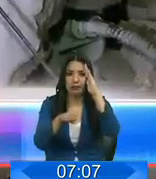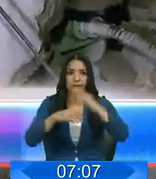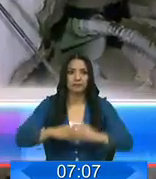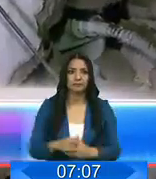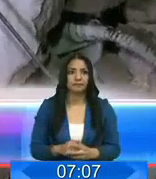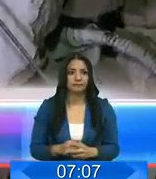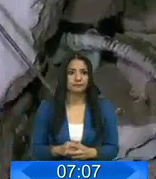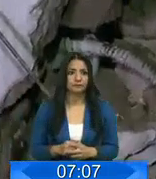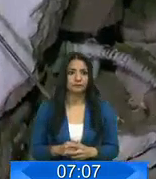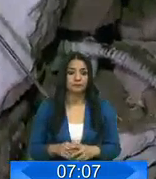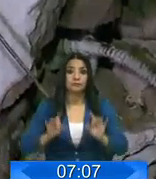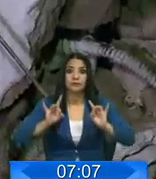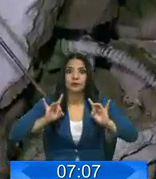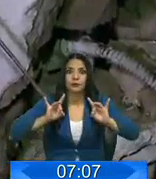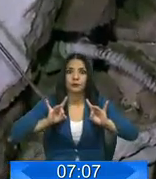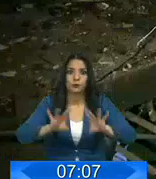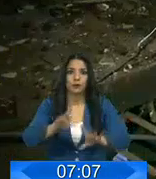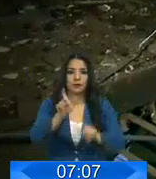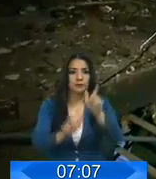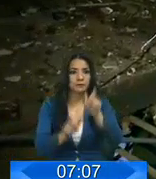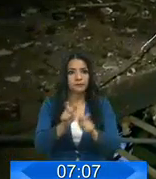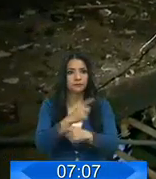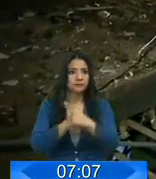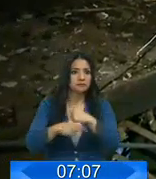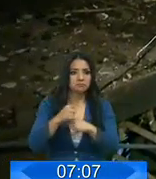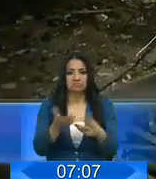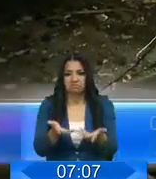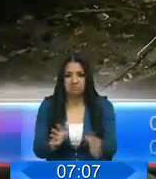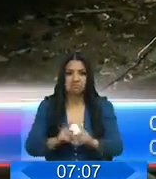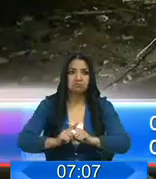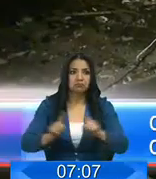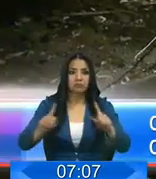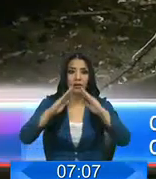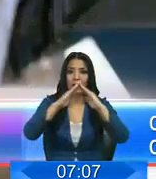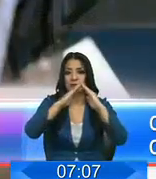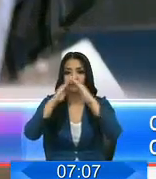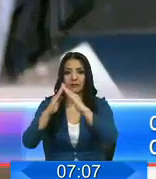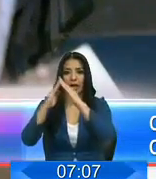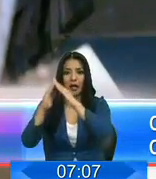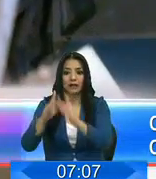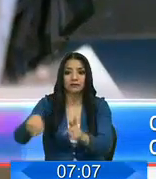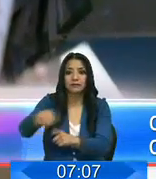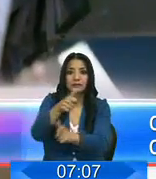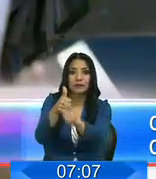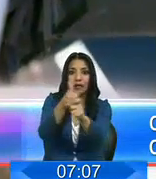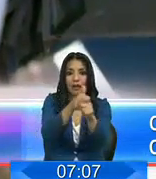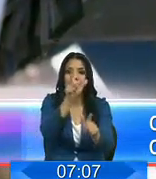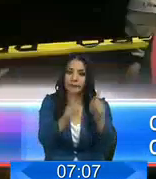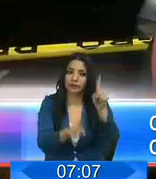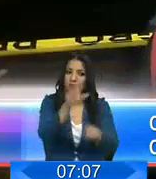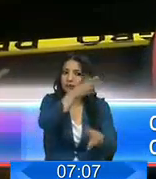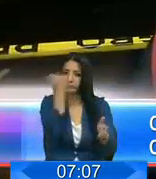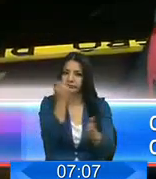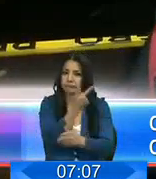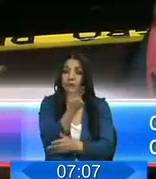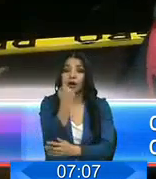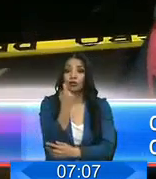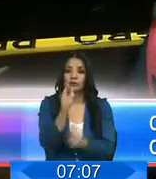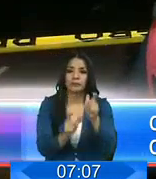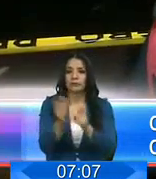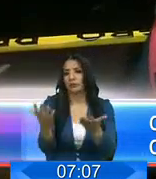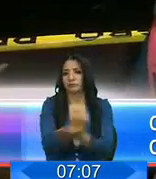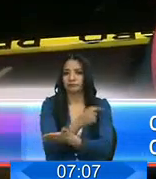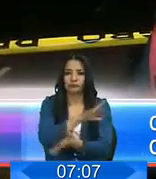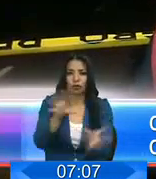lugar afortunadamente no se registraron víctimas, sin embargo las viviendas aledañas fueron evacuadas. Se evacúa a 11 personas en total